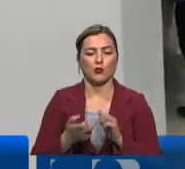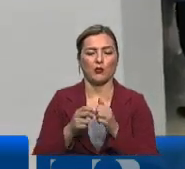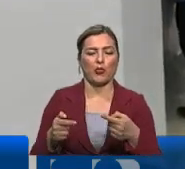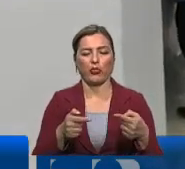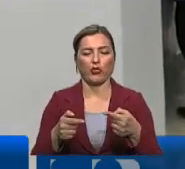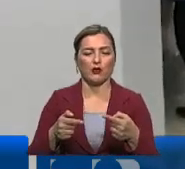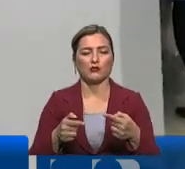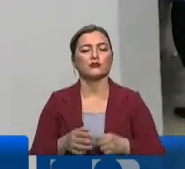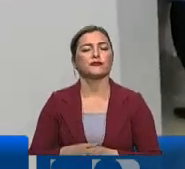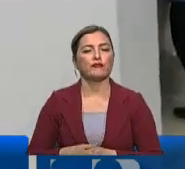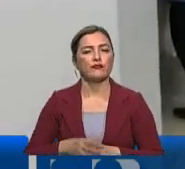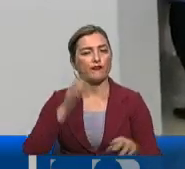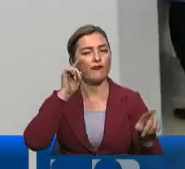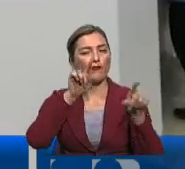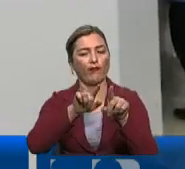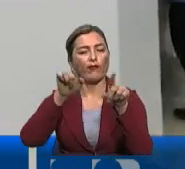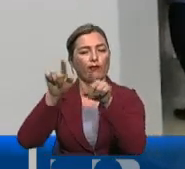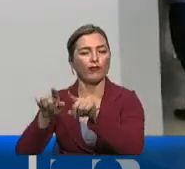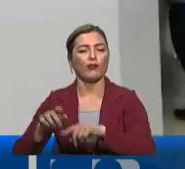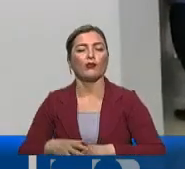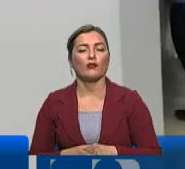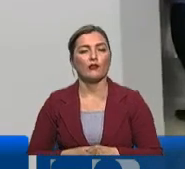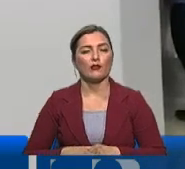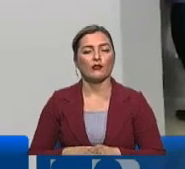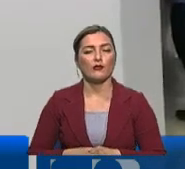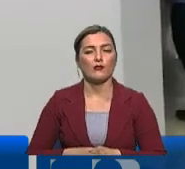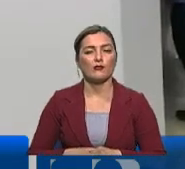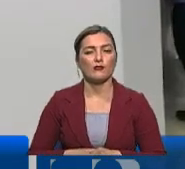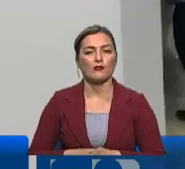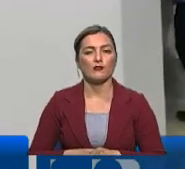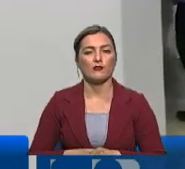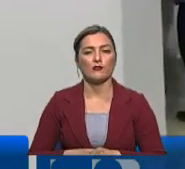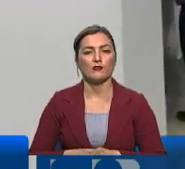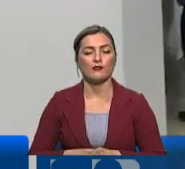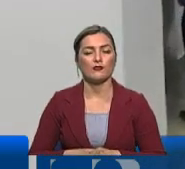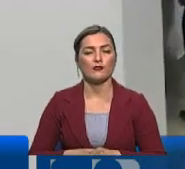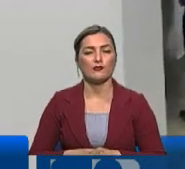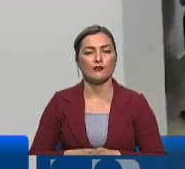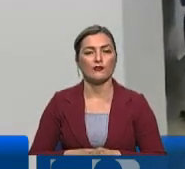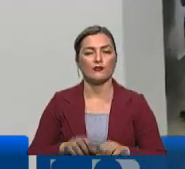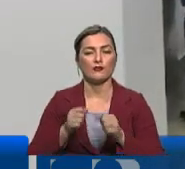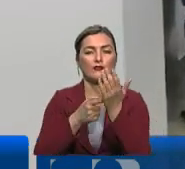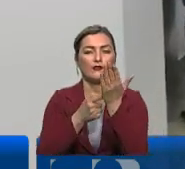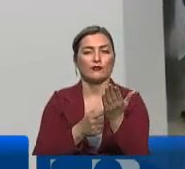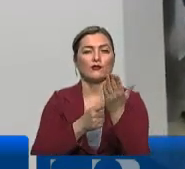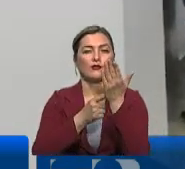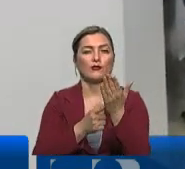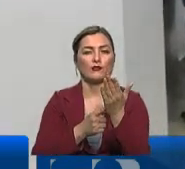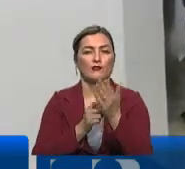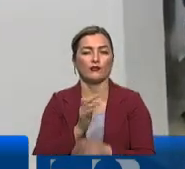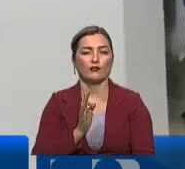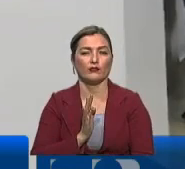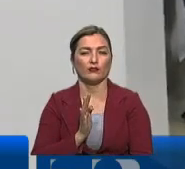sino de alcanzar acuerdos, y por otra parte, de también tener la predisposición para efectuar análisis de carácter